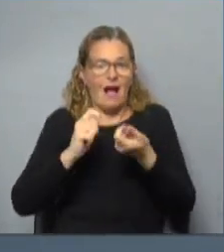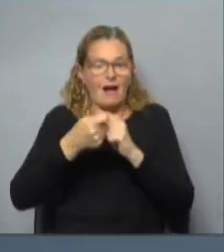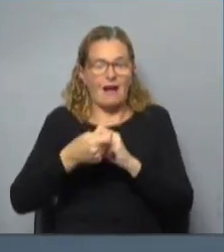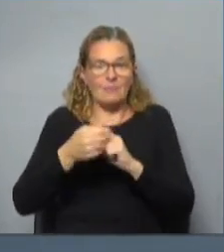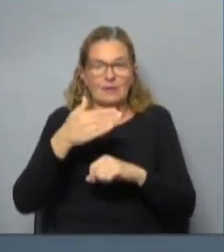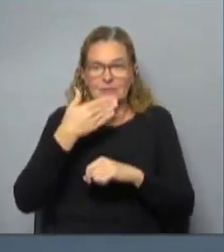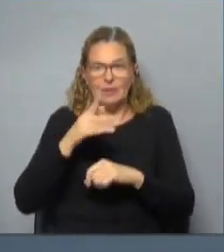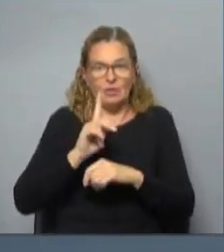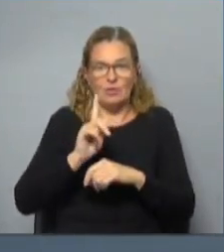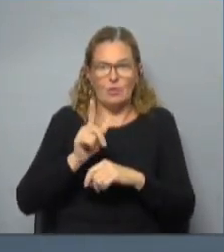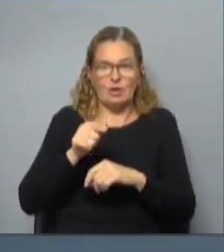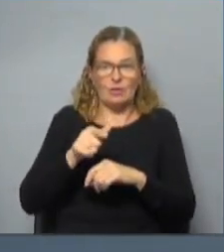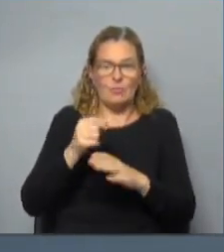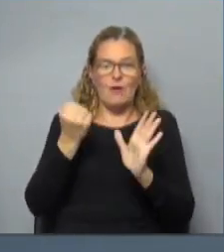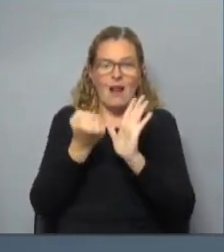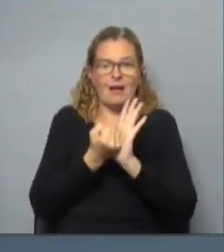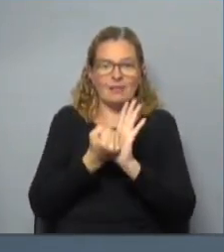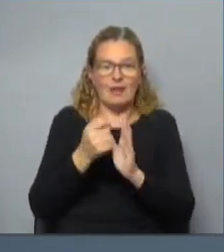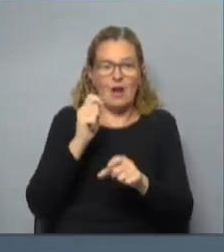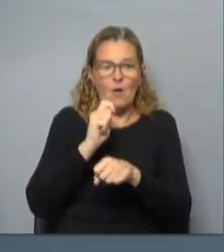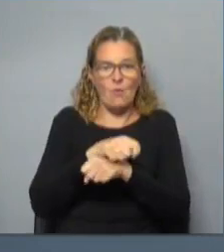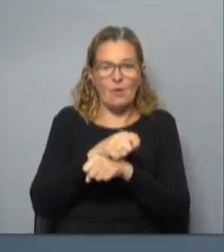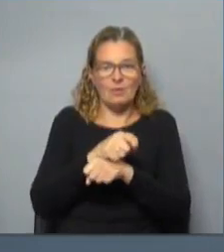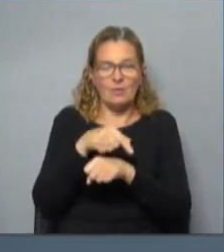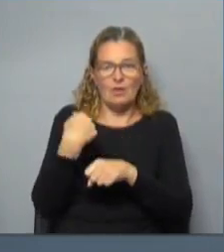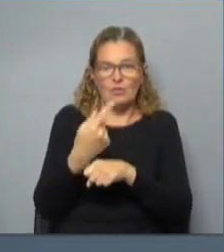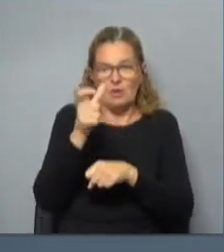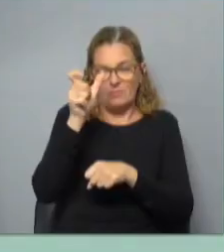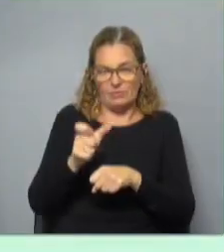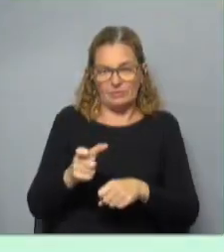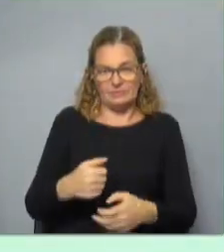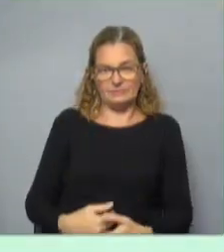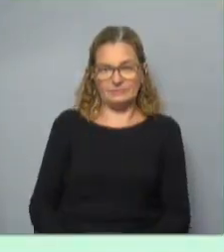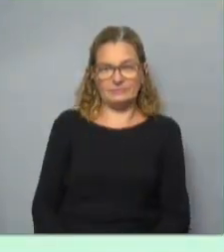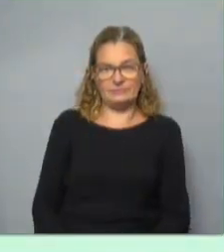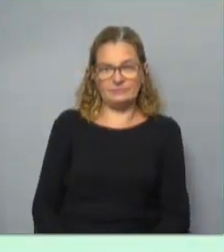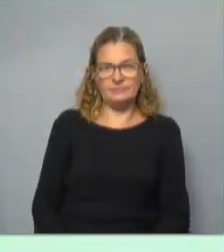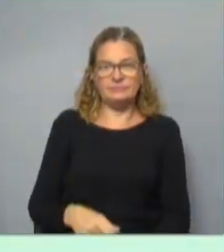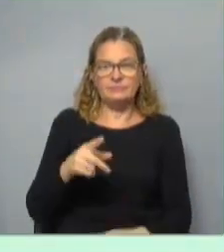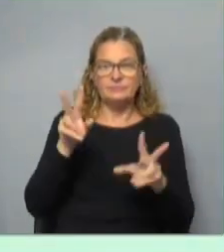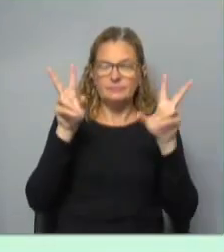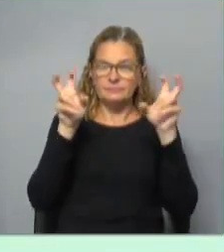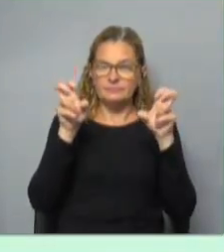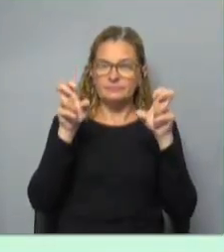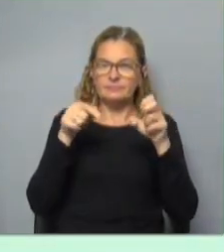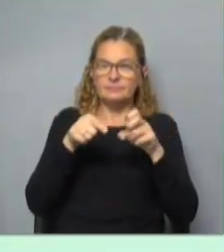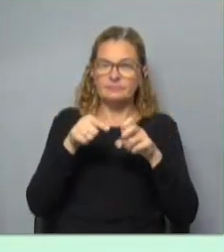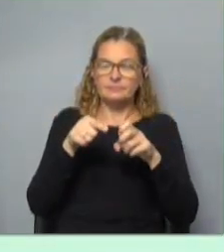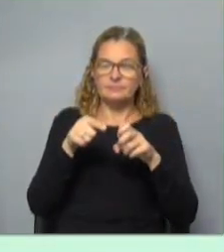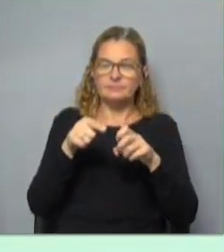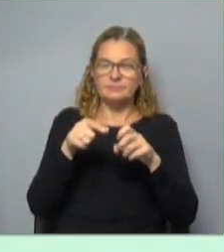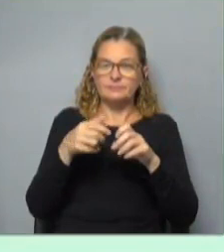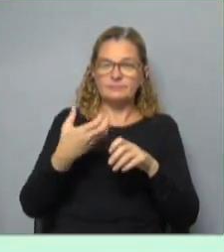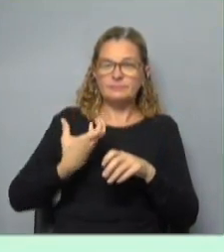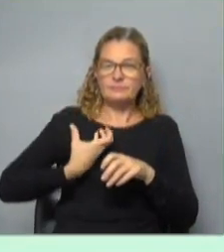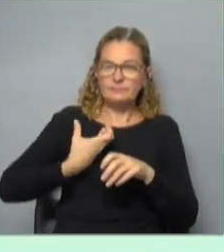entienden no cuenta con las garantías jurídicas para los ciudadanos con respecto al tema de las alcaldías